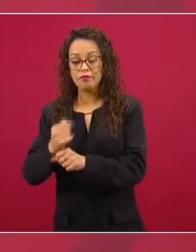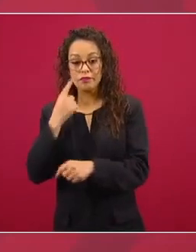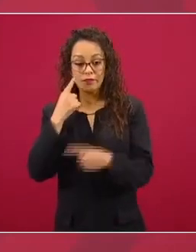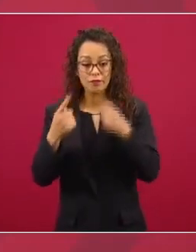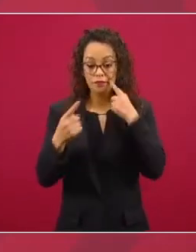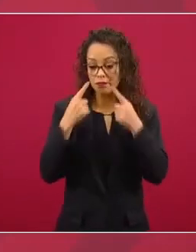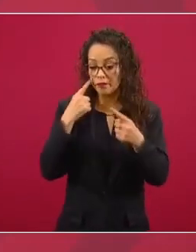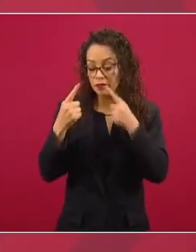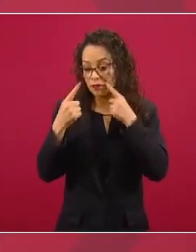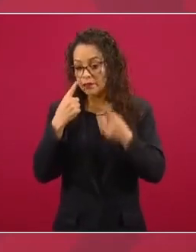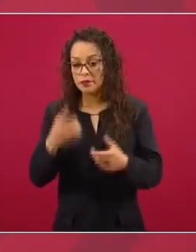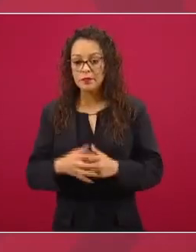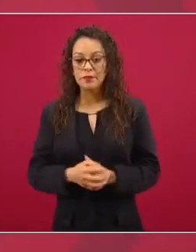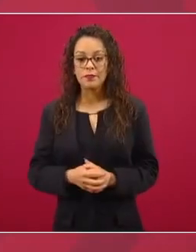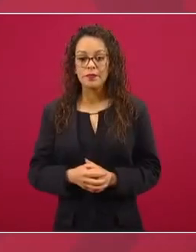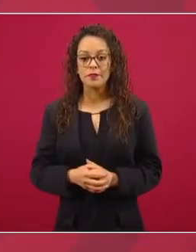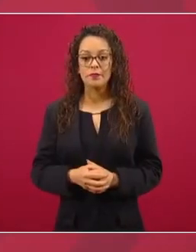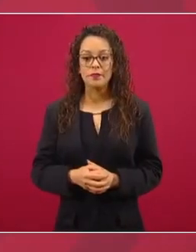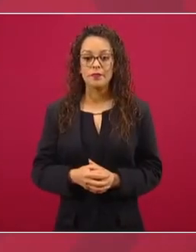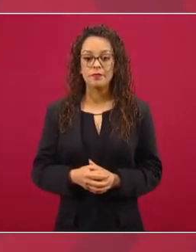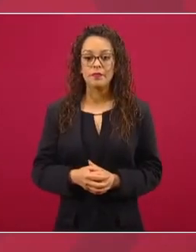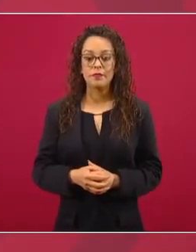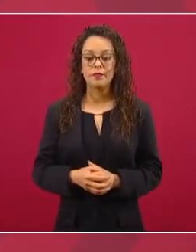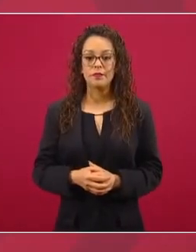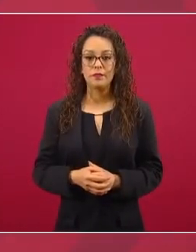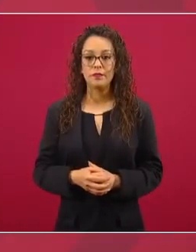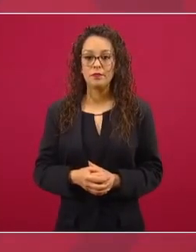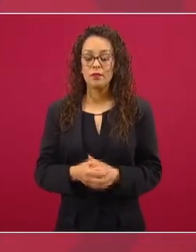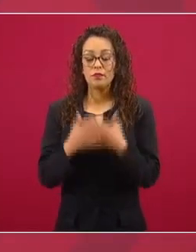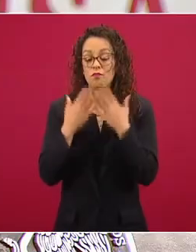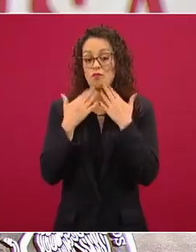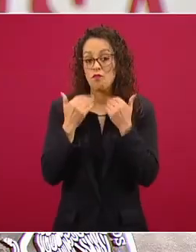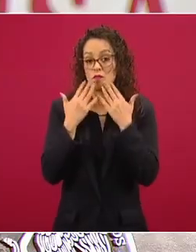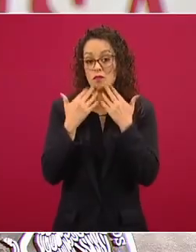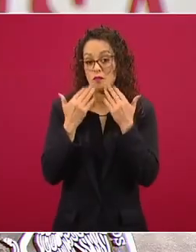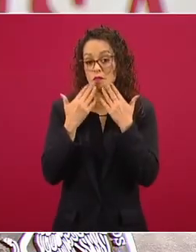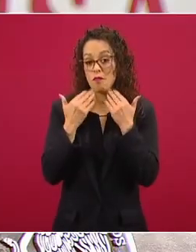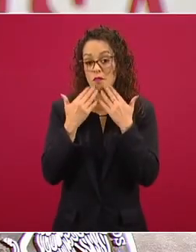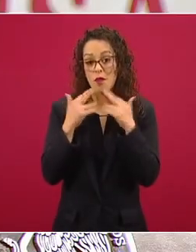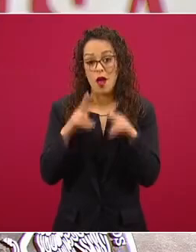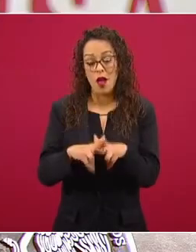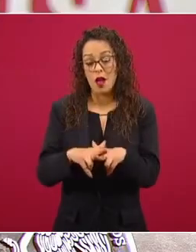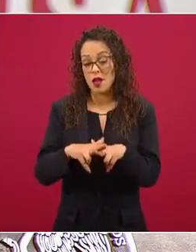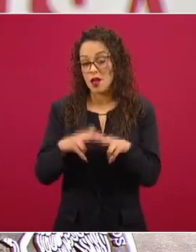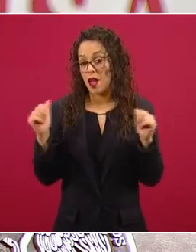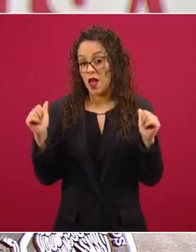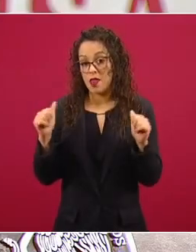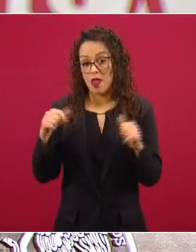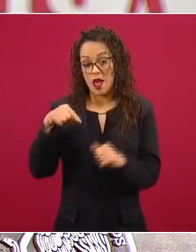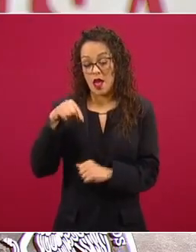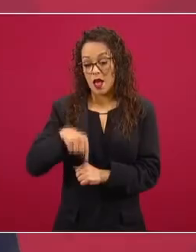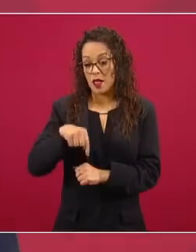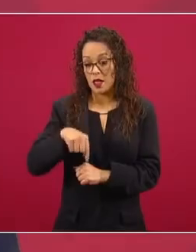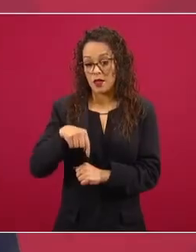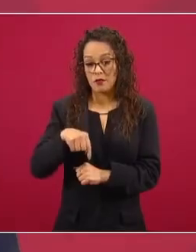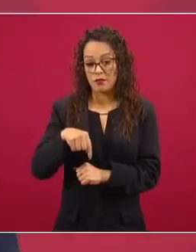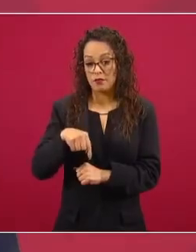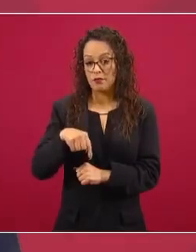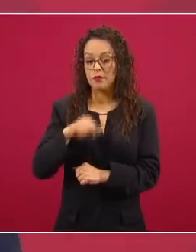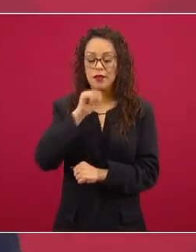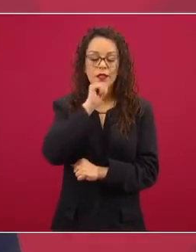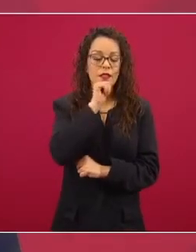Aquí no hay, no había nada, no existe ninguna investigación en contra